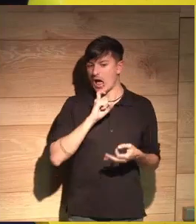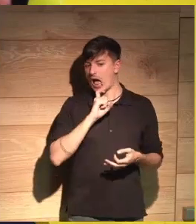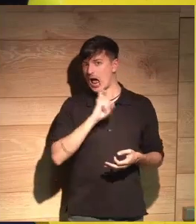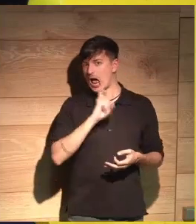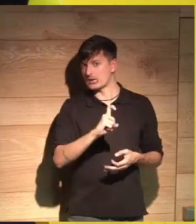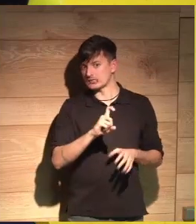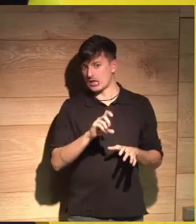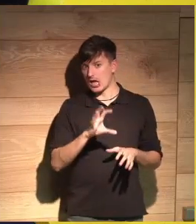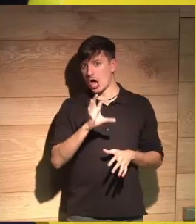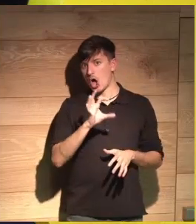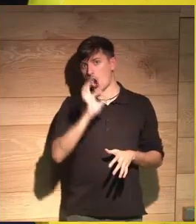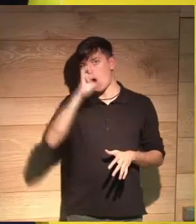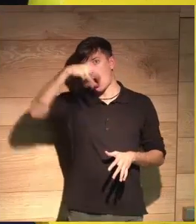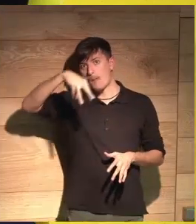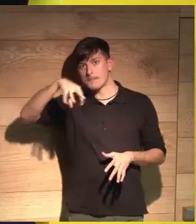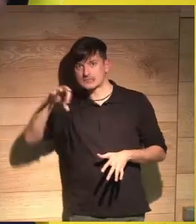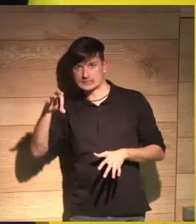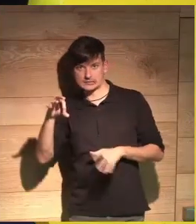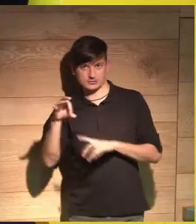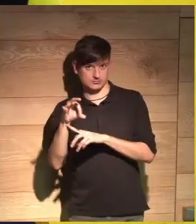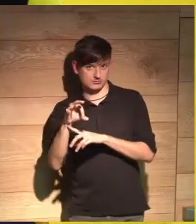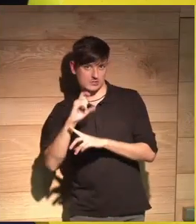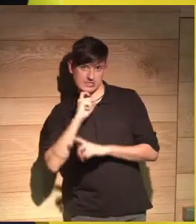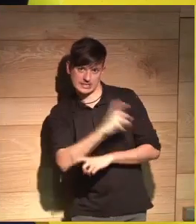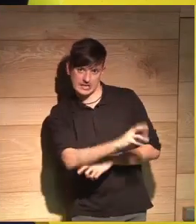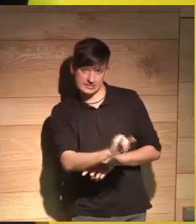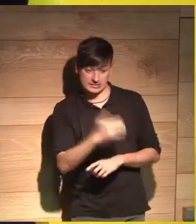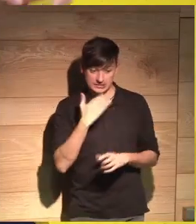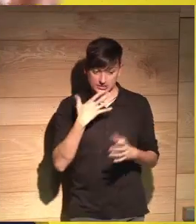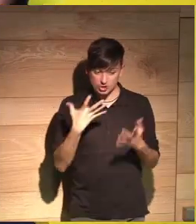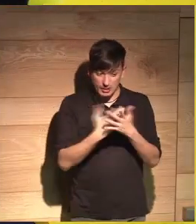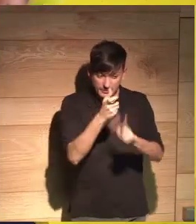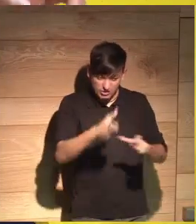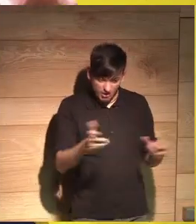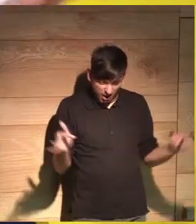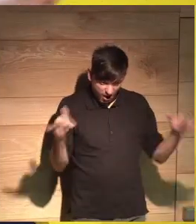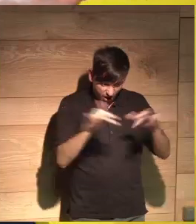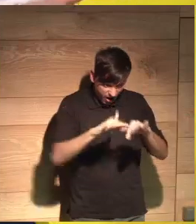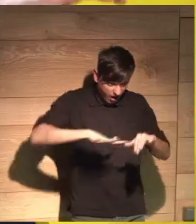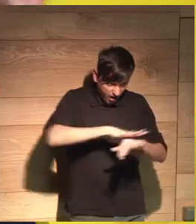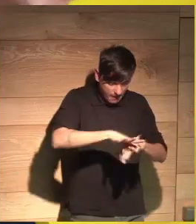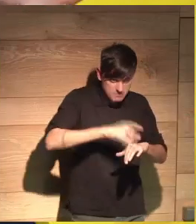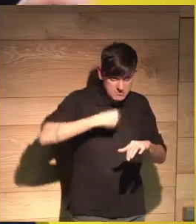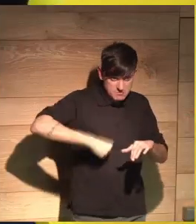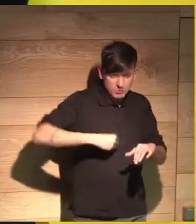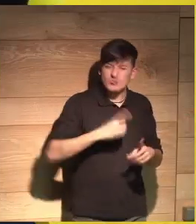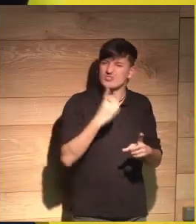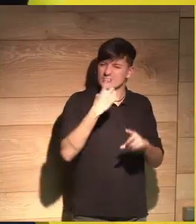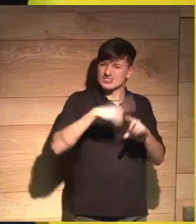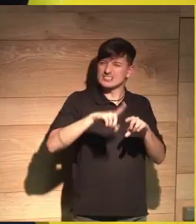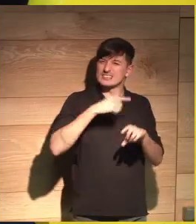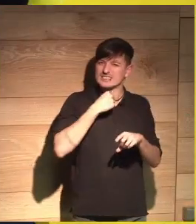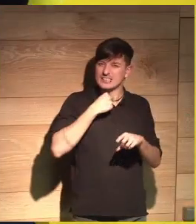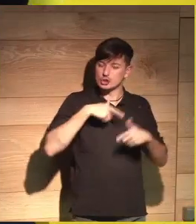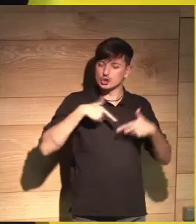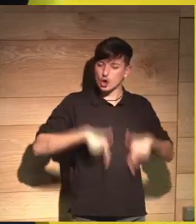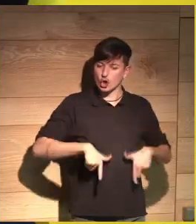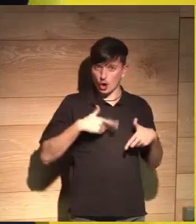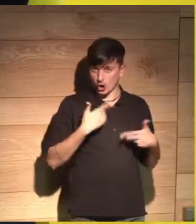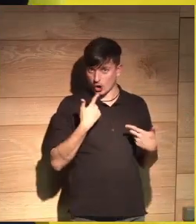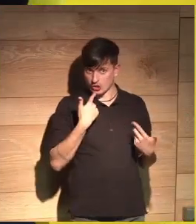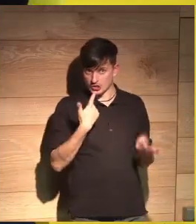de la organización mundial acerca de la salida si ponemos todo el mundo en el mismo y hay una cosa más divertida que la población de toque si tomamos la